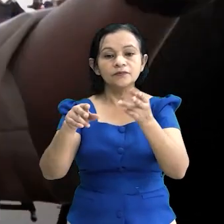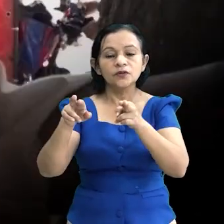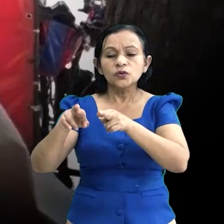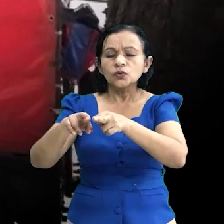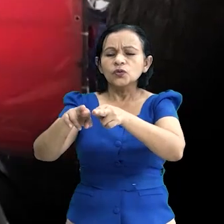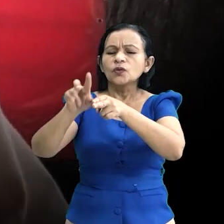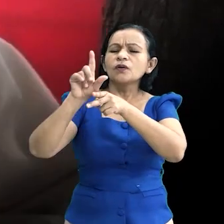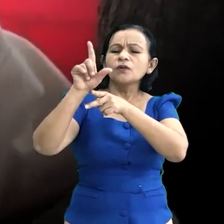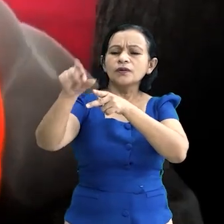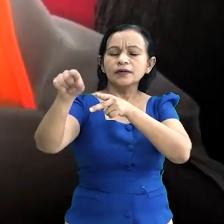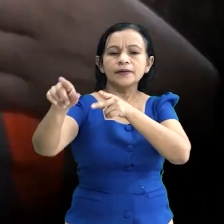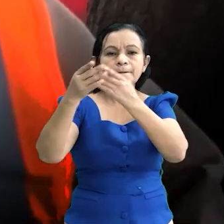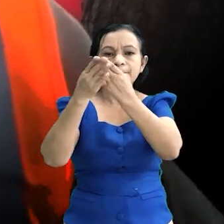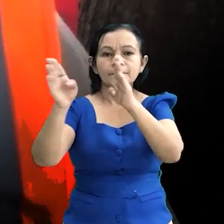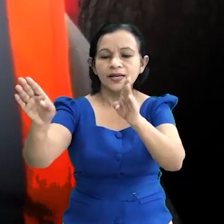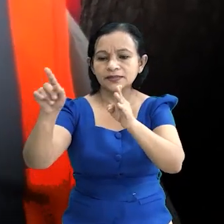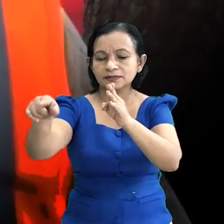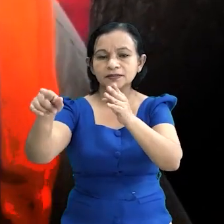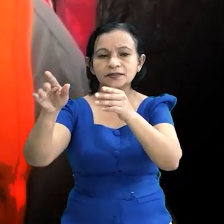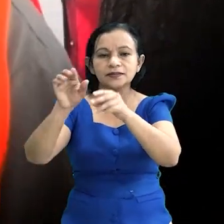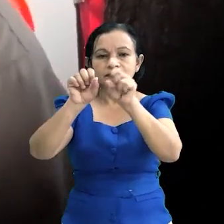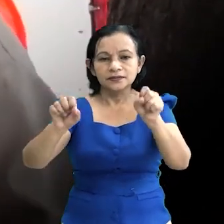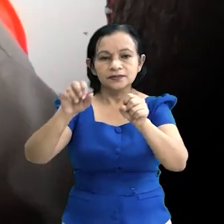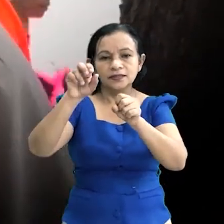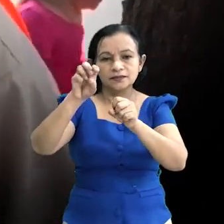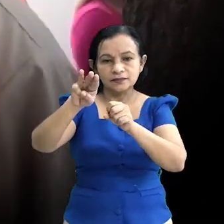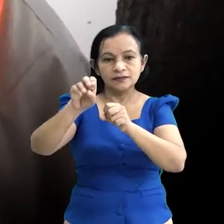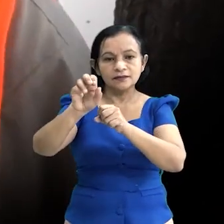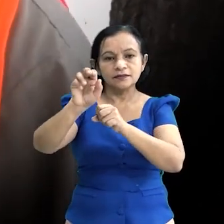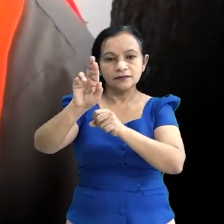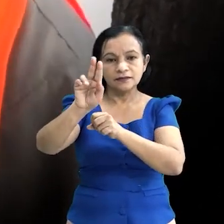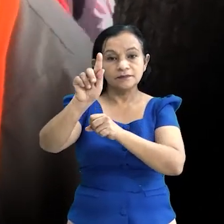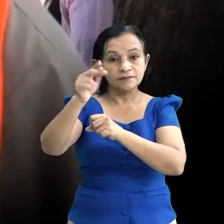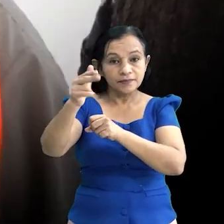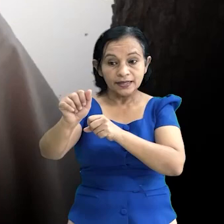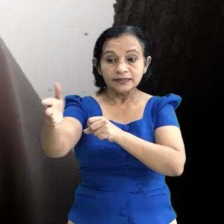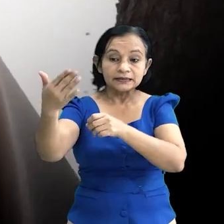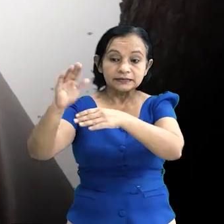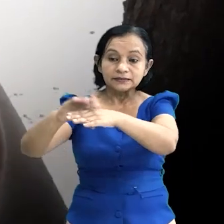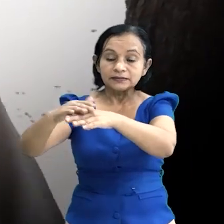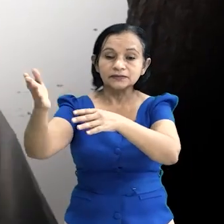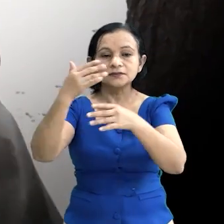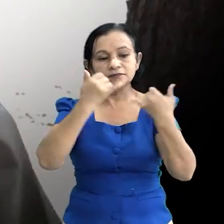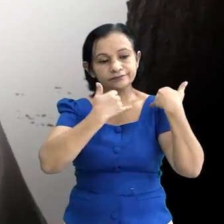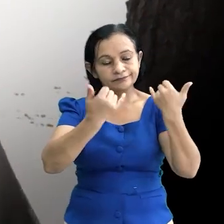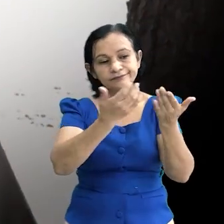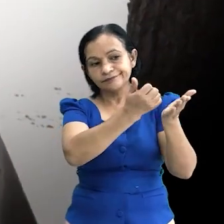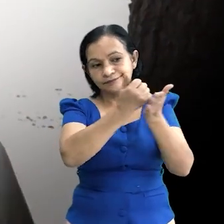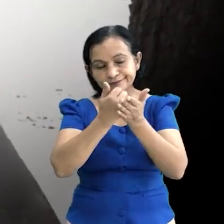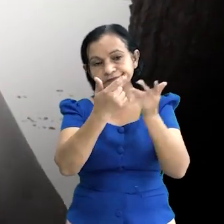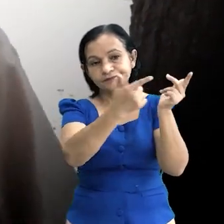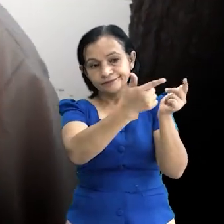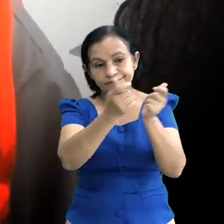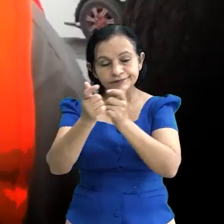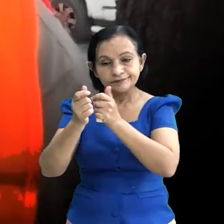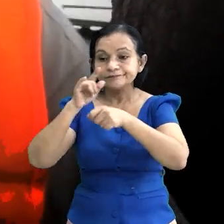abajo, que tenemos el Brasil, tenemos Santa Marta, como decía anteriormente. Aquí están todas las instituciones, están todas las brigadas, ¿verdad?,